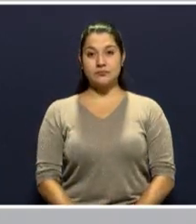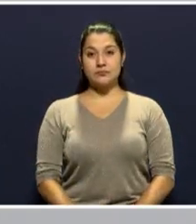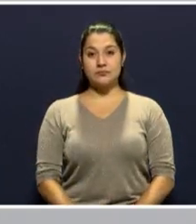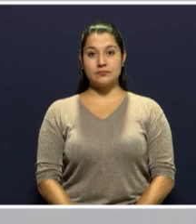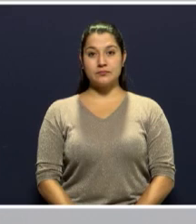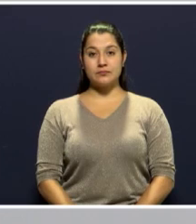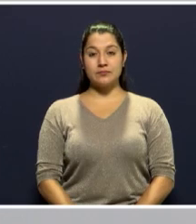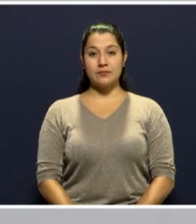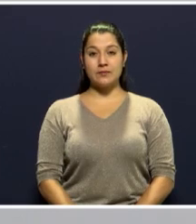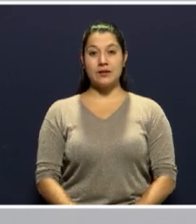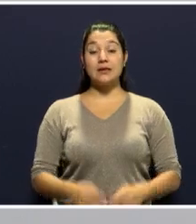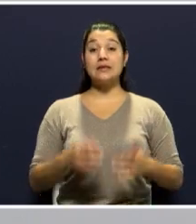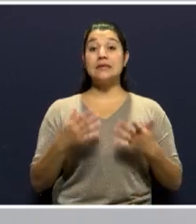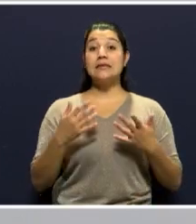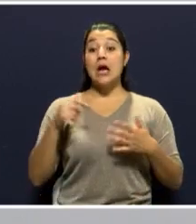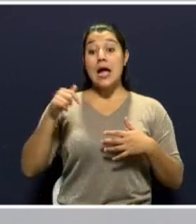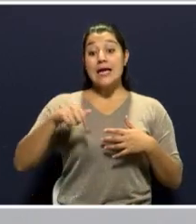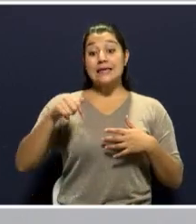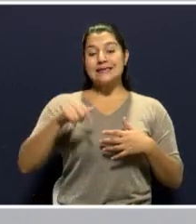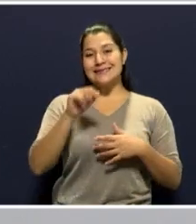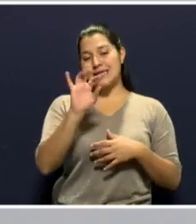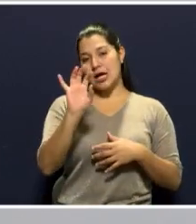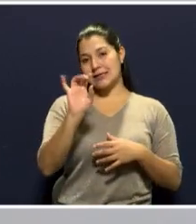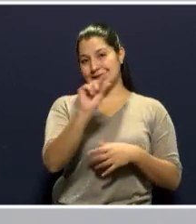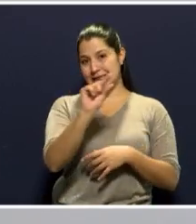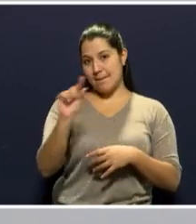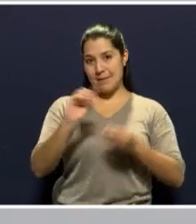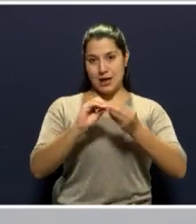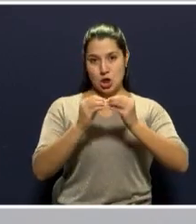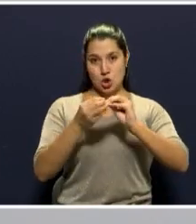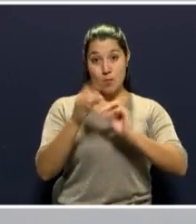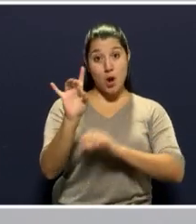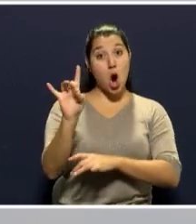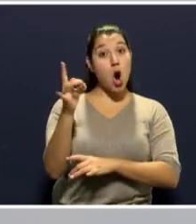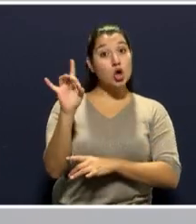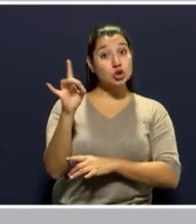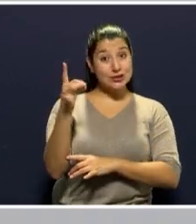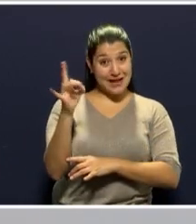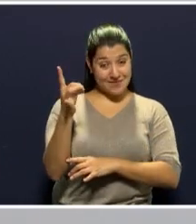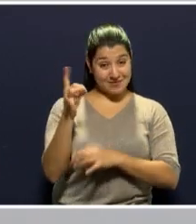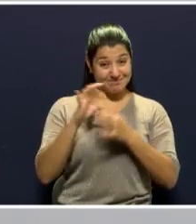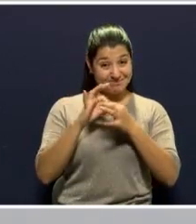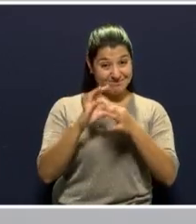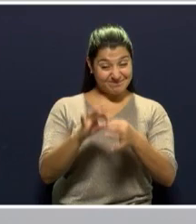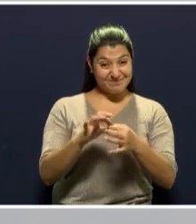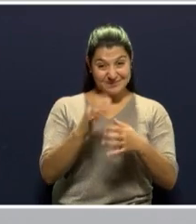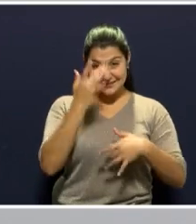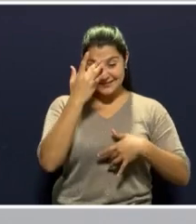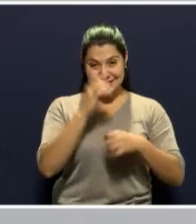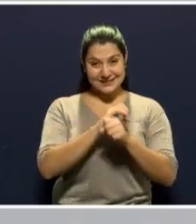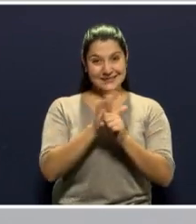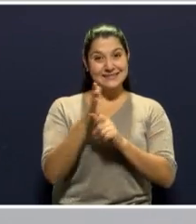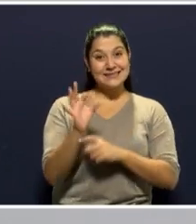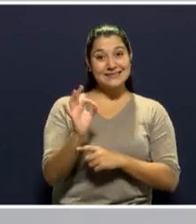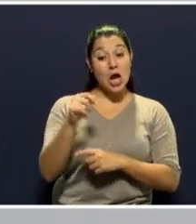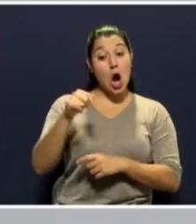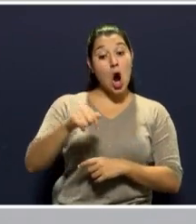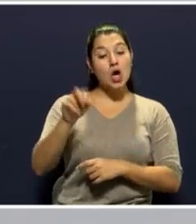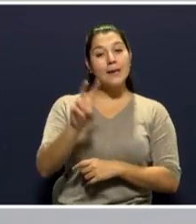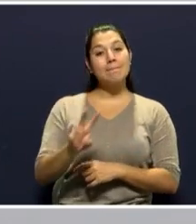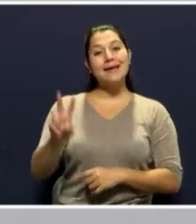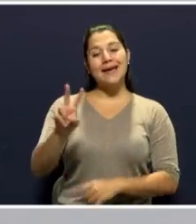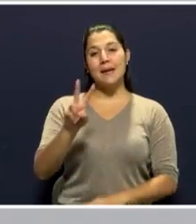Llegamos al cierre de la 8ª semana de la emergencia sanitaria. Hoy viernes 24 de